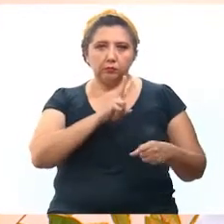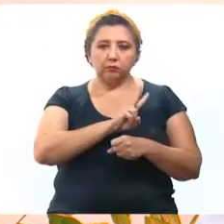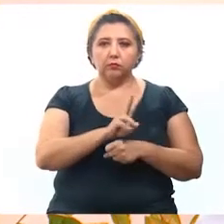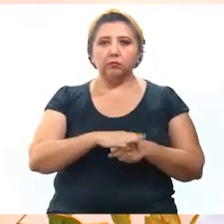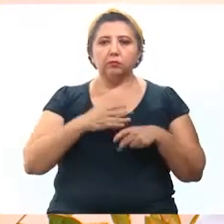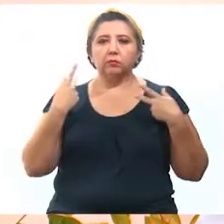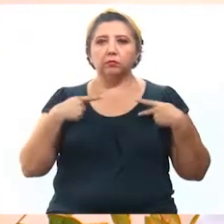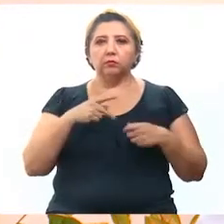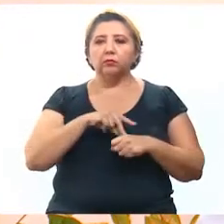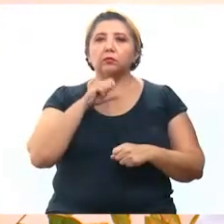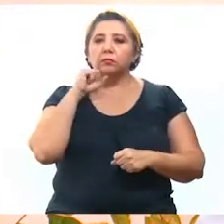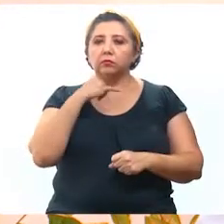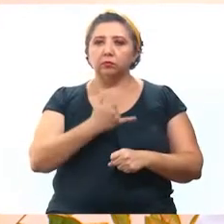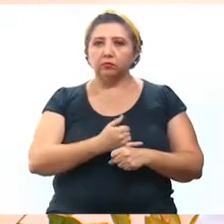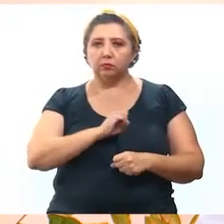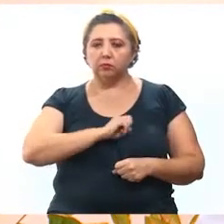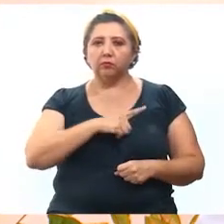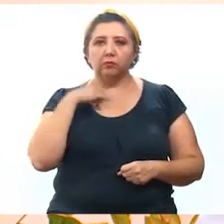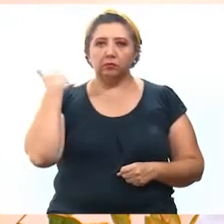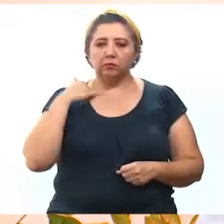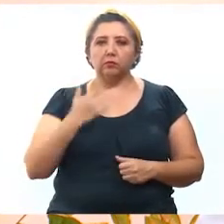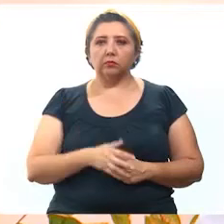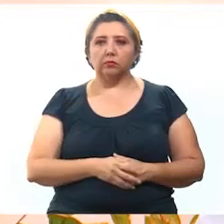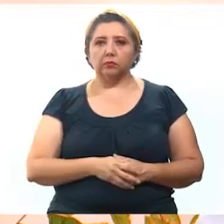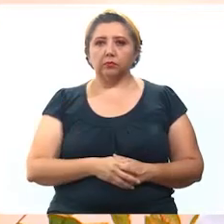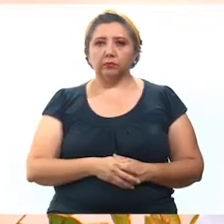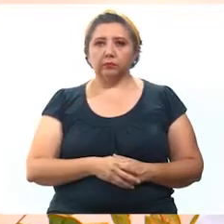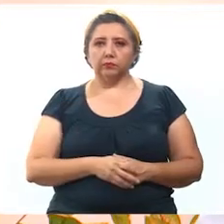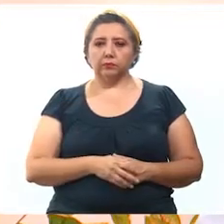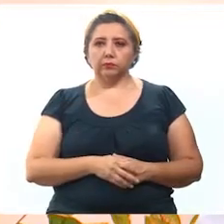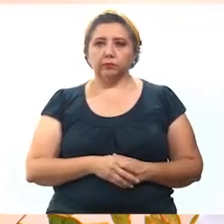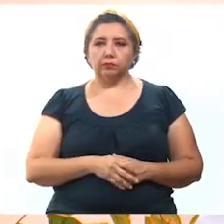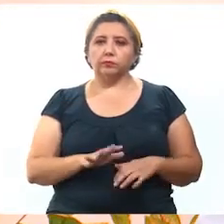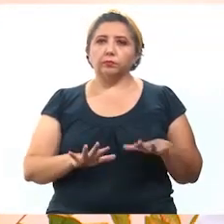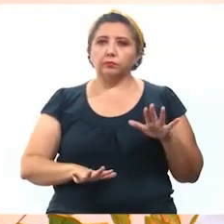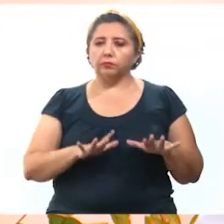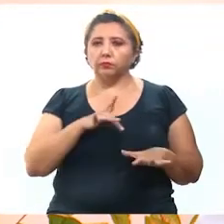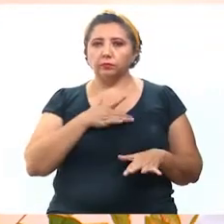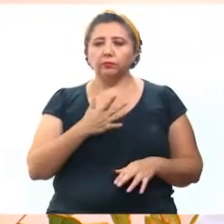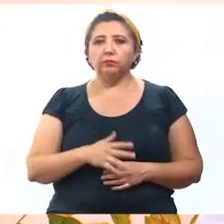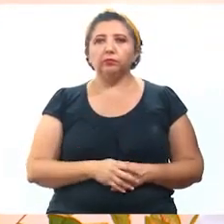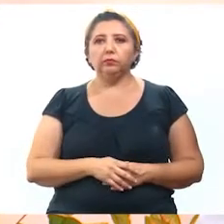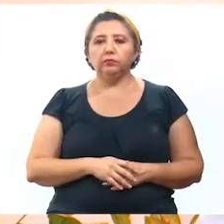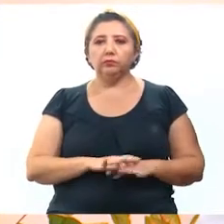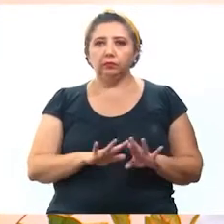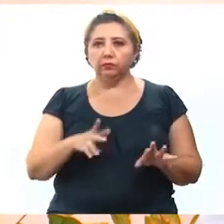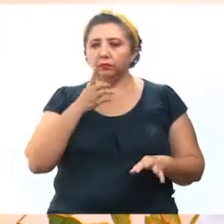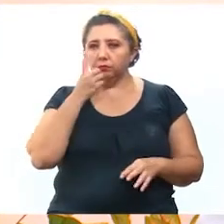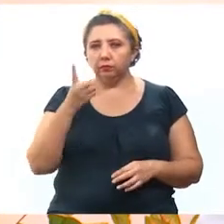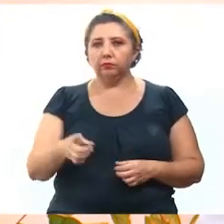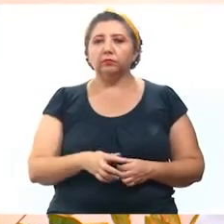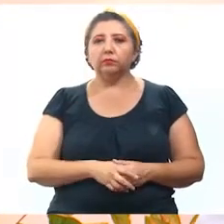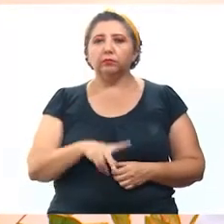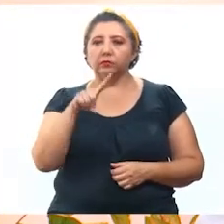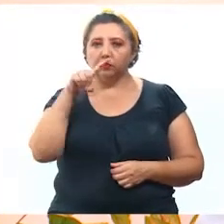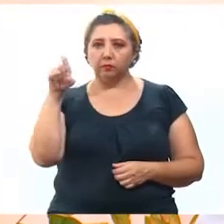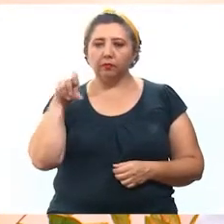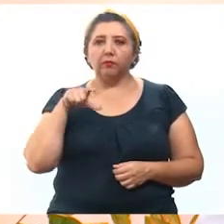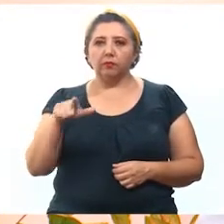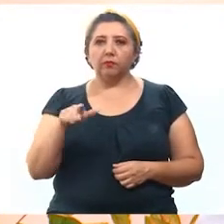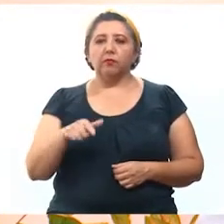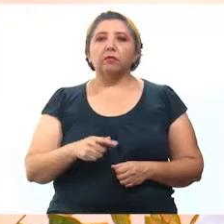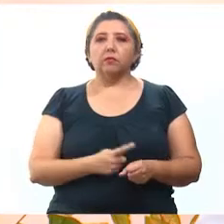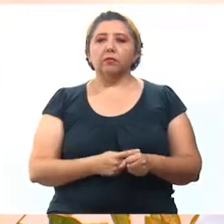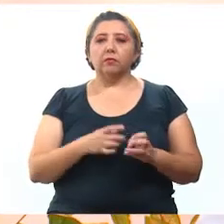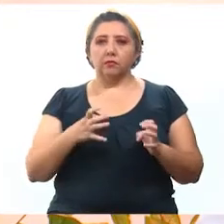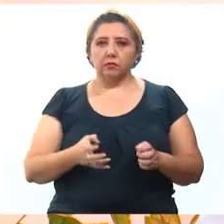y monitoreados por personal médico de los servicios de salud de Yucatán. Presentan síntomas leves. Como ya se mencionó, 117 de